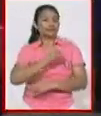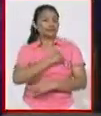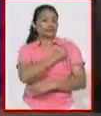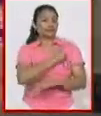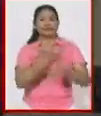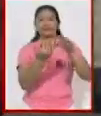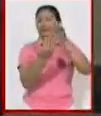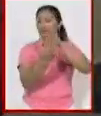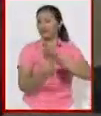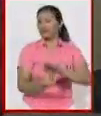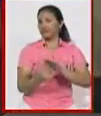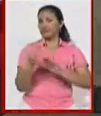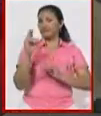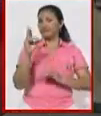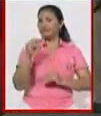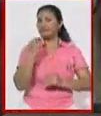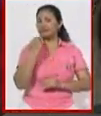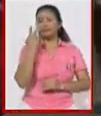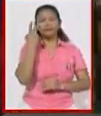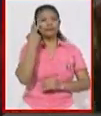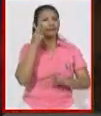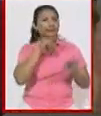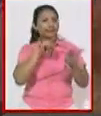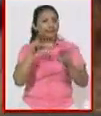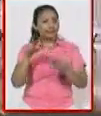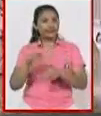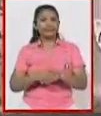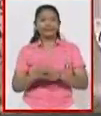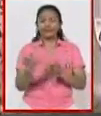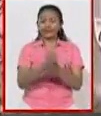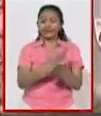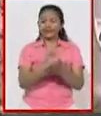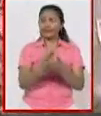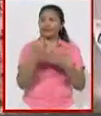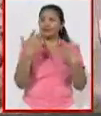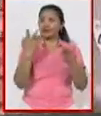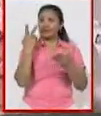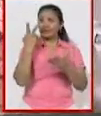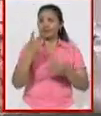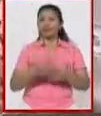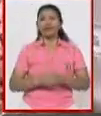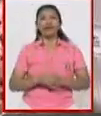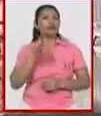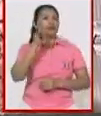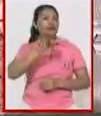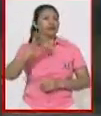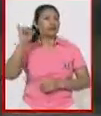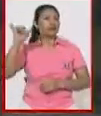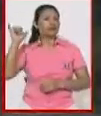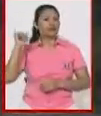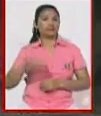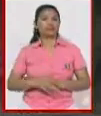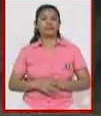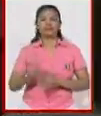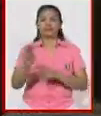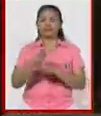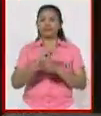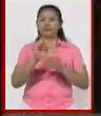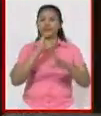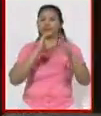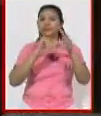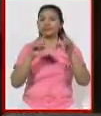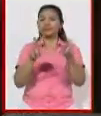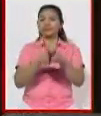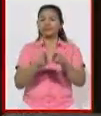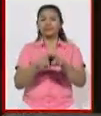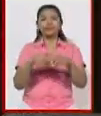actitud racista, discriminadora que hemos visto, y de actos vandálicos que hemos visto antes de ayer y ayer. La ministra de